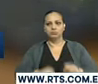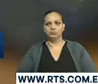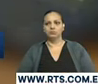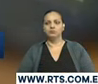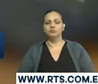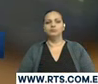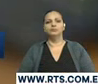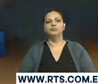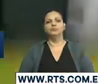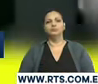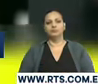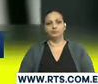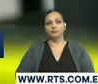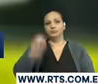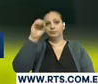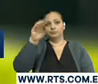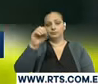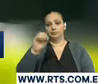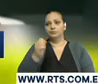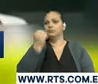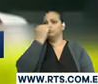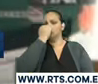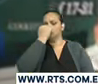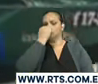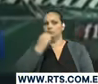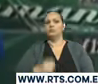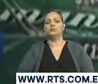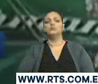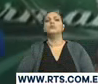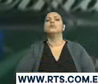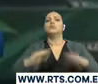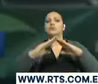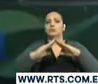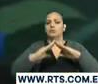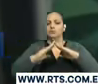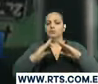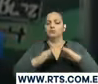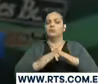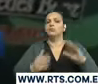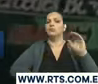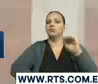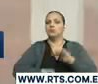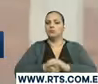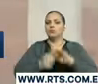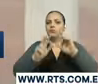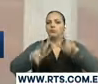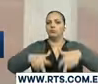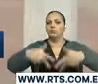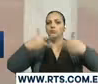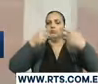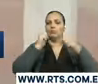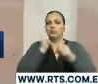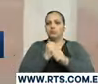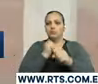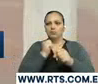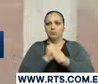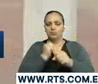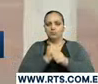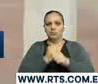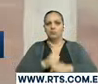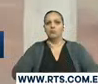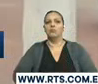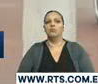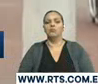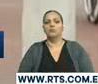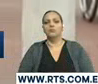del semáforo se mantiene el teletrabajo y la prohibición de circulación interprovincial. En cuanto al tema de salud, se autorizan